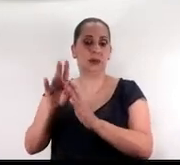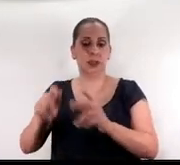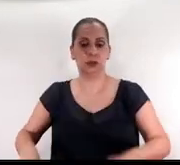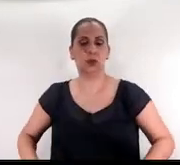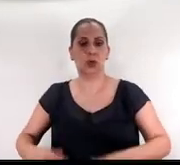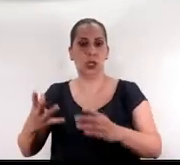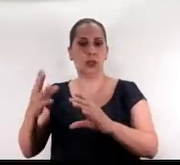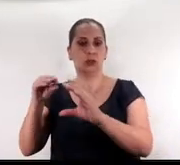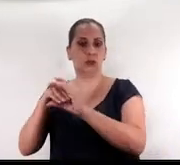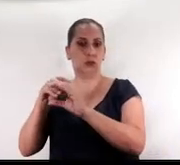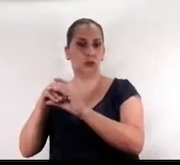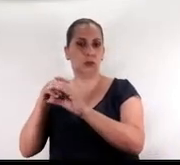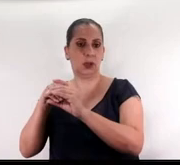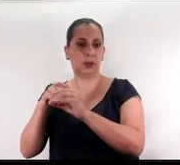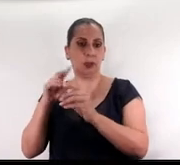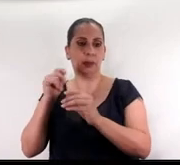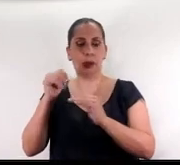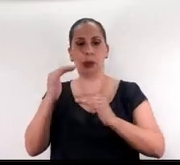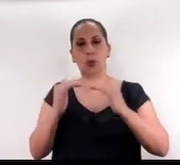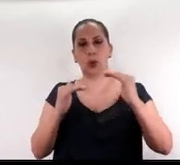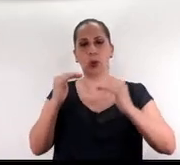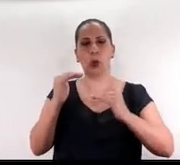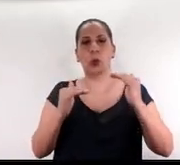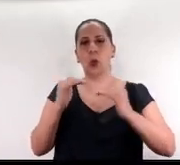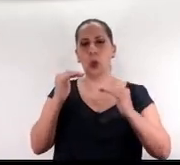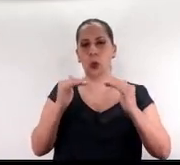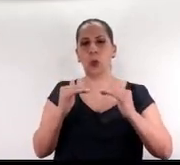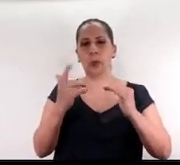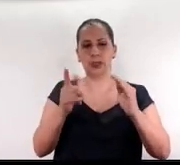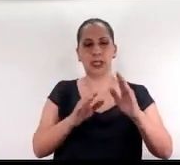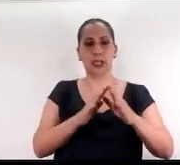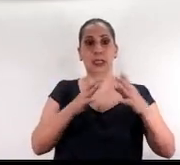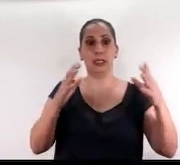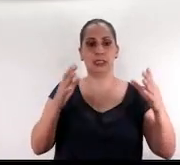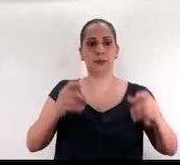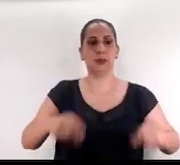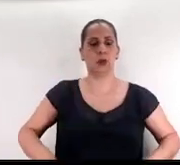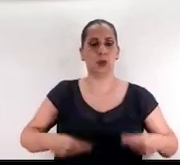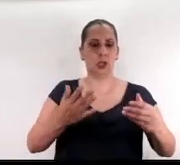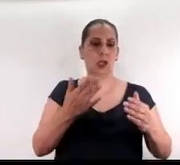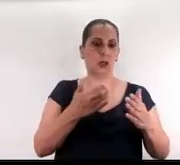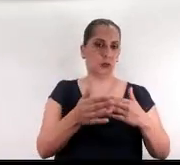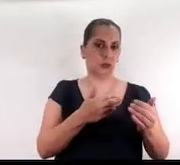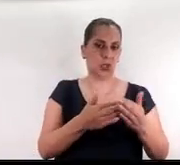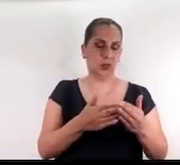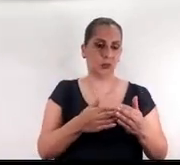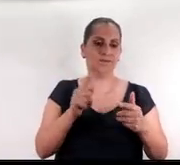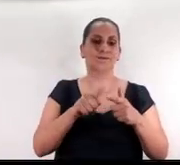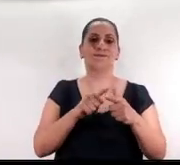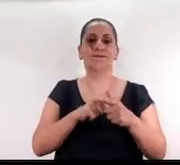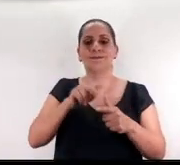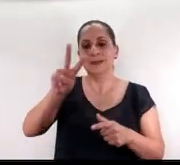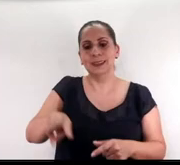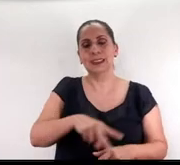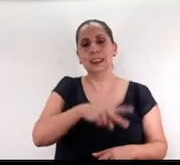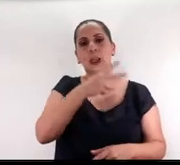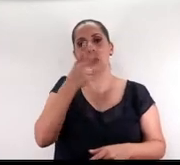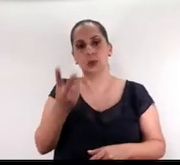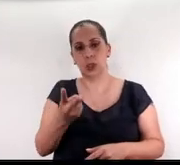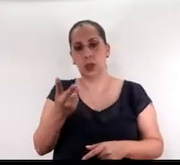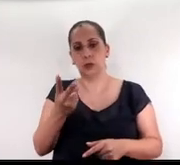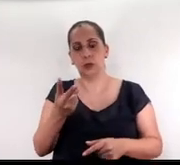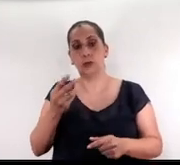gastos de capital para compensar un poquito mayor de crecimiento en el gasto ordinario. Es al contrario, el gasto de capital al